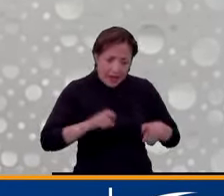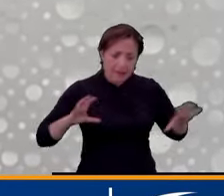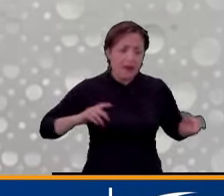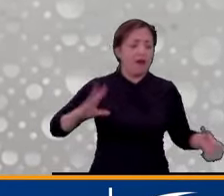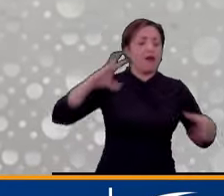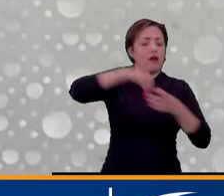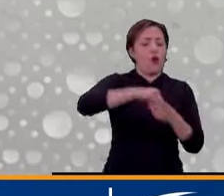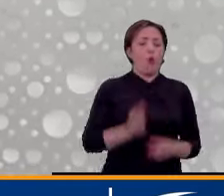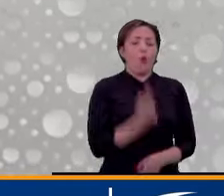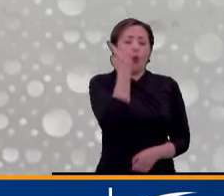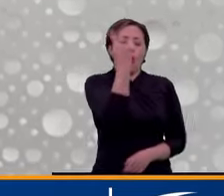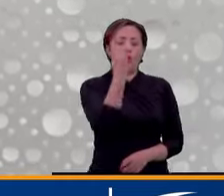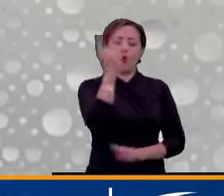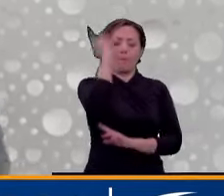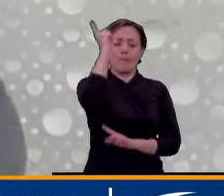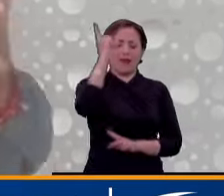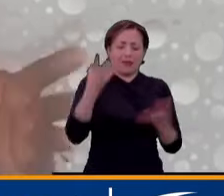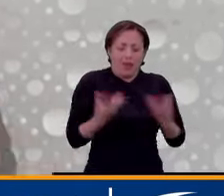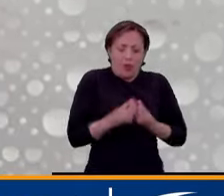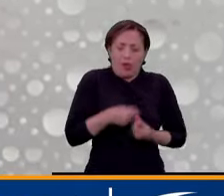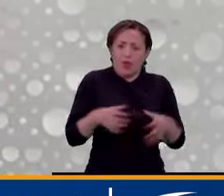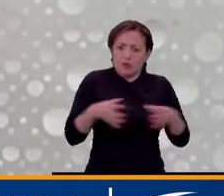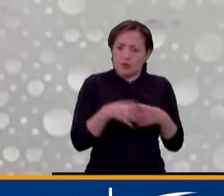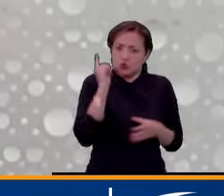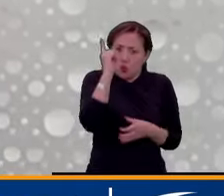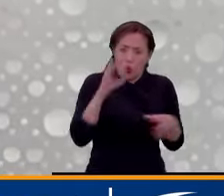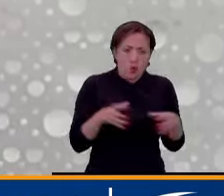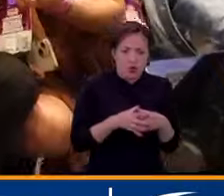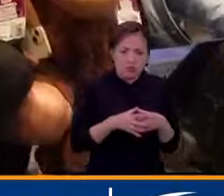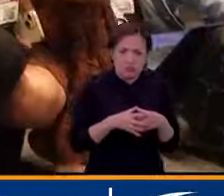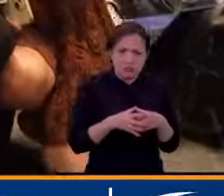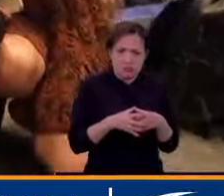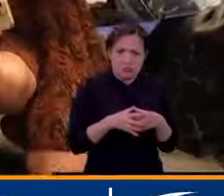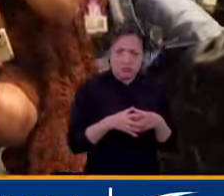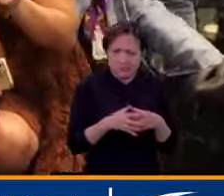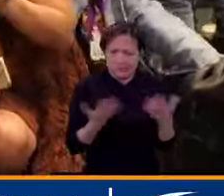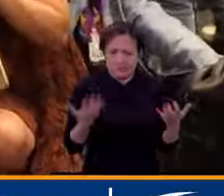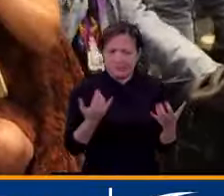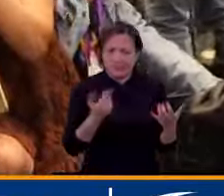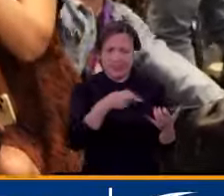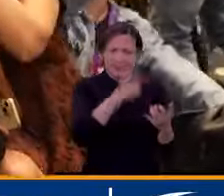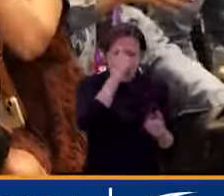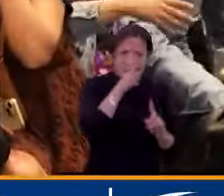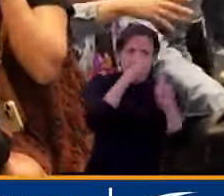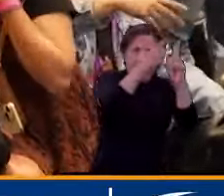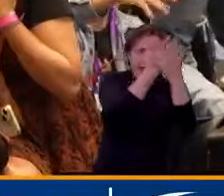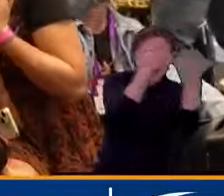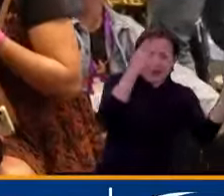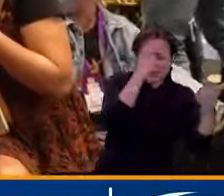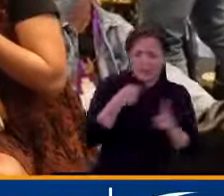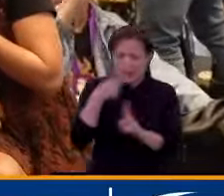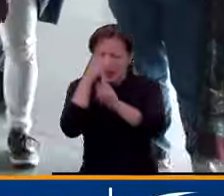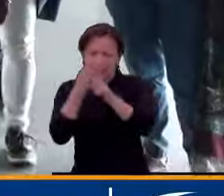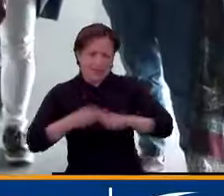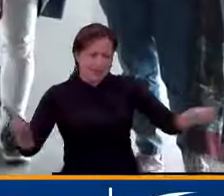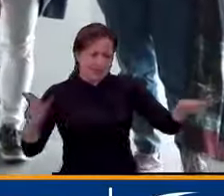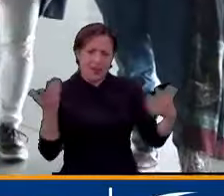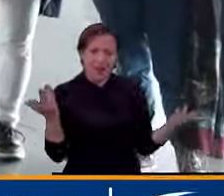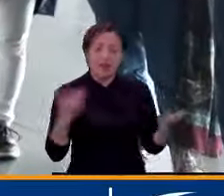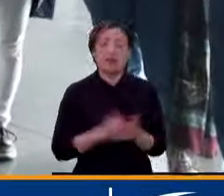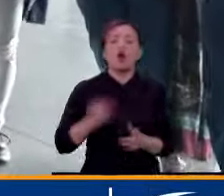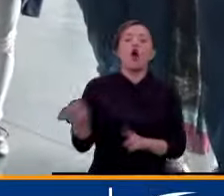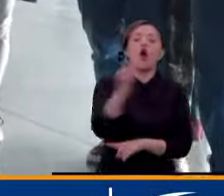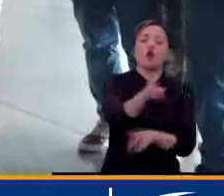partido único cuando tenemos ideales diferentes. Otras colectividades como el Partido Comunista de